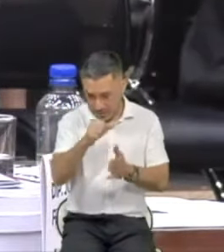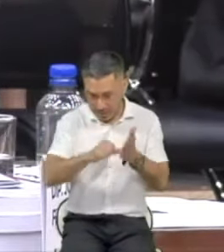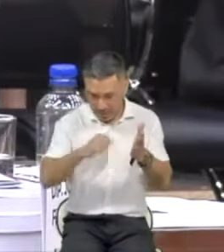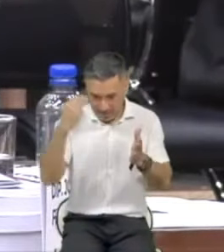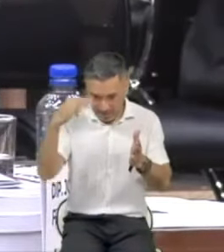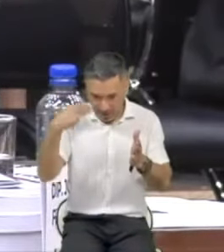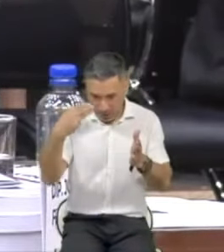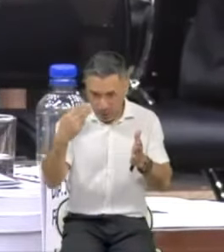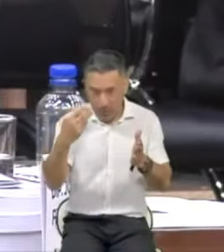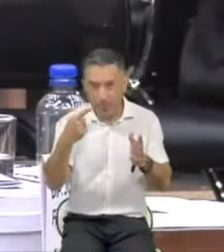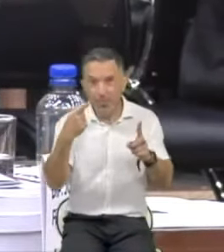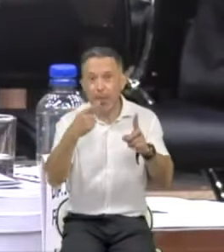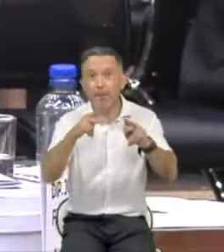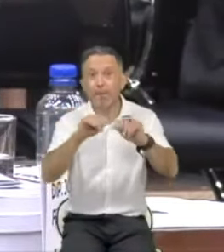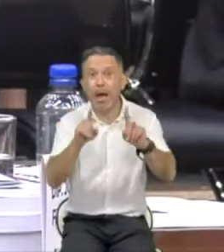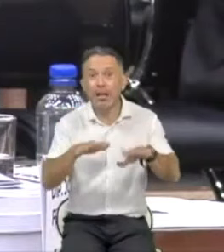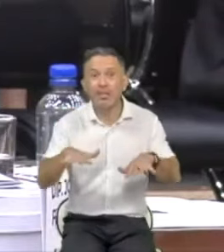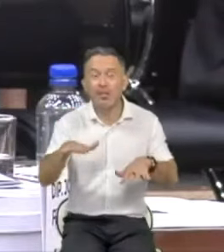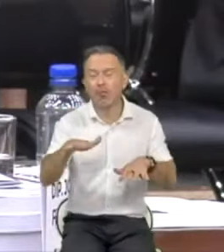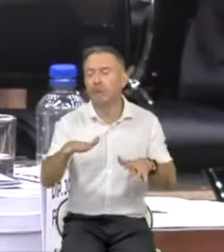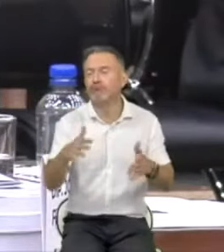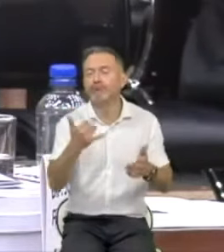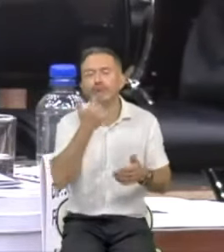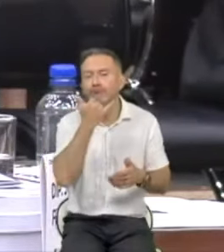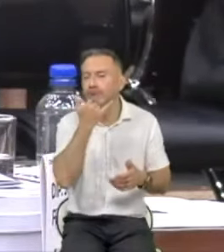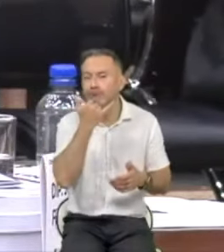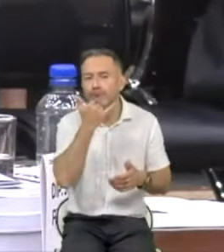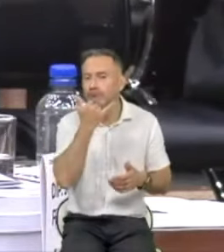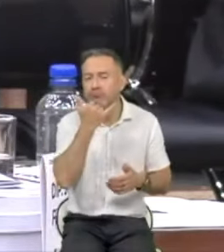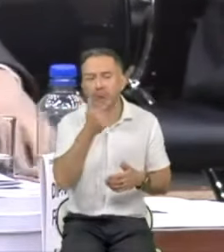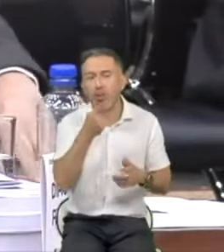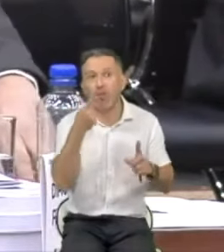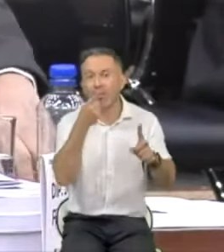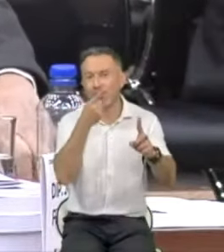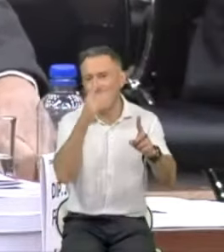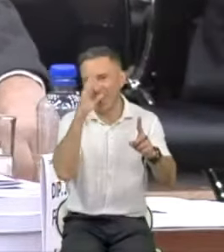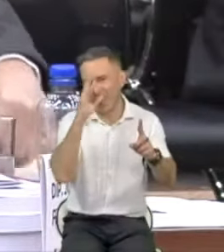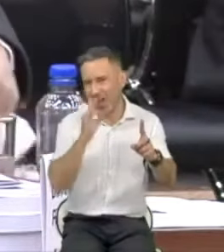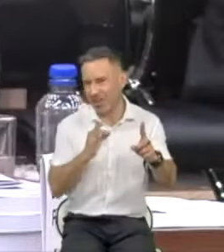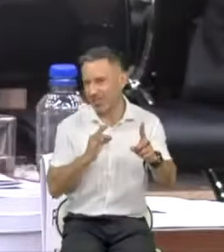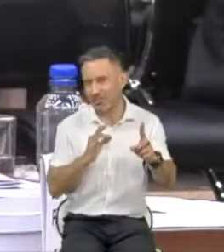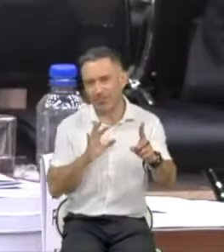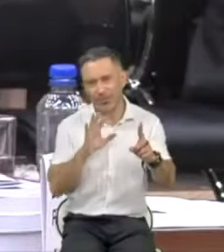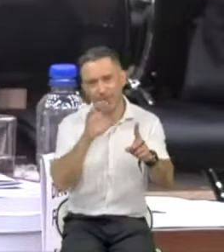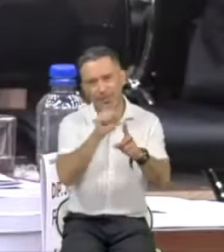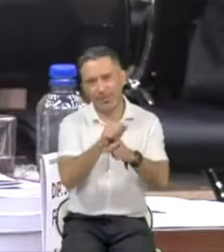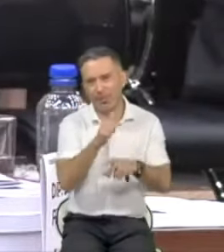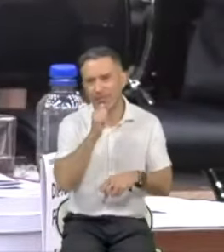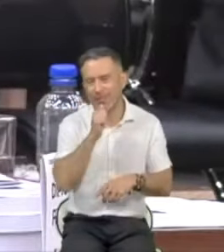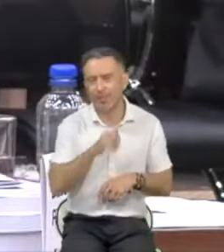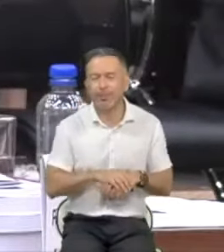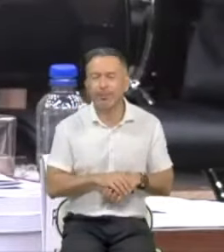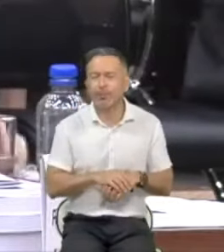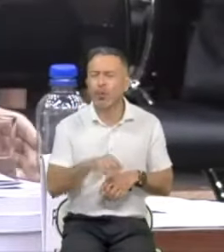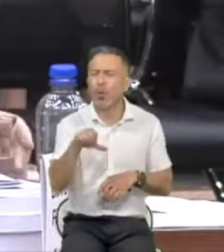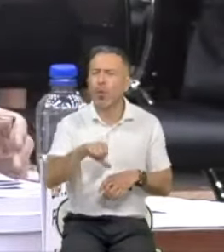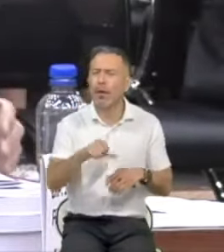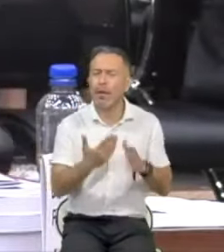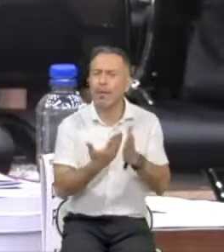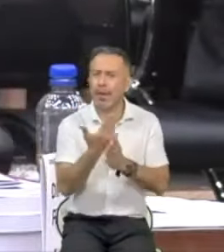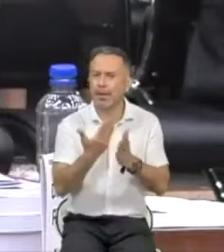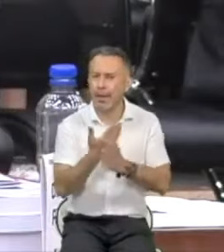evidente que ese objetivo no se ha logrado sería hoy en la mañana en una rueda de